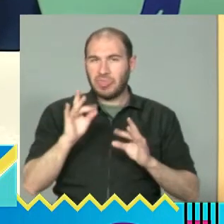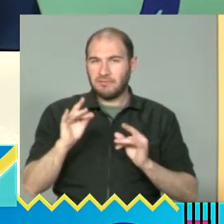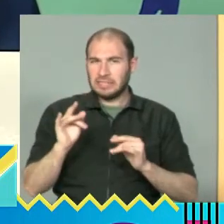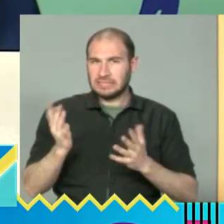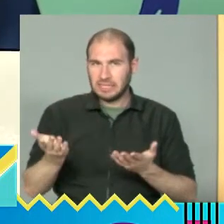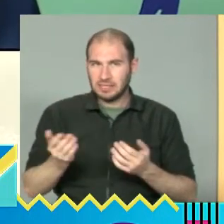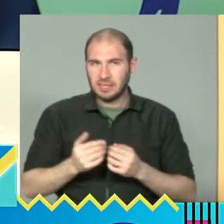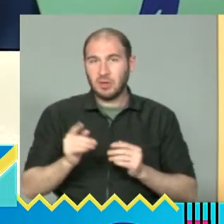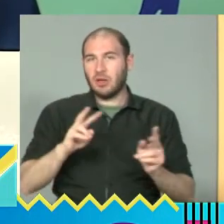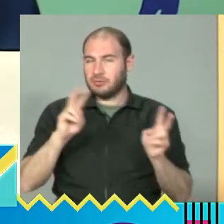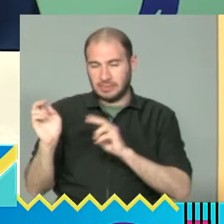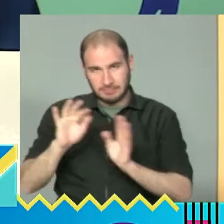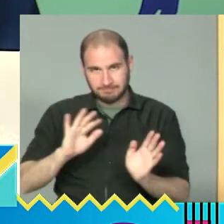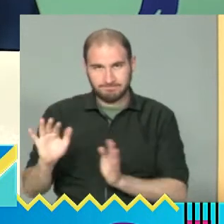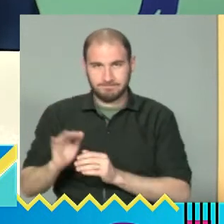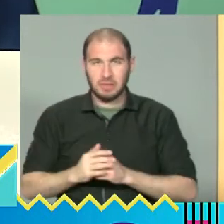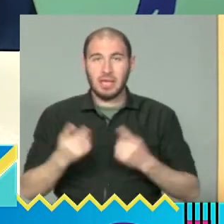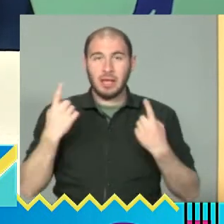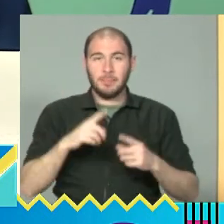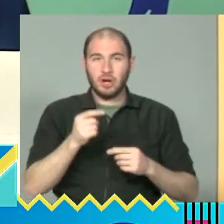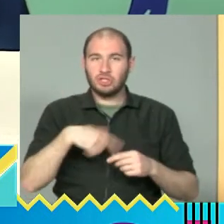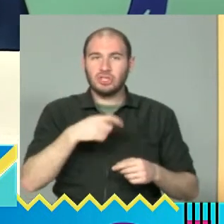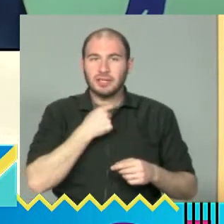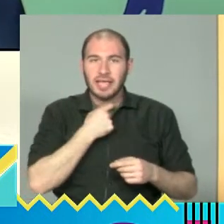que lo haga, eso es otra cosa. Pero si lo que